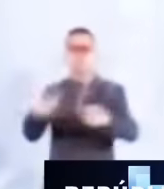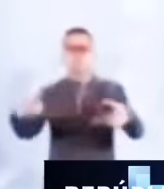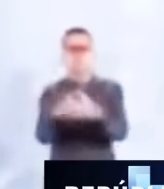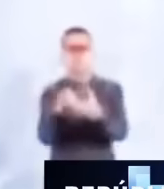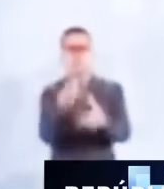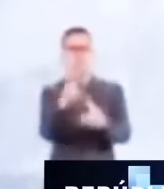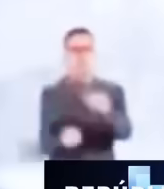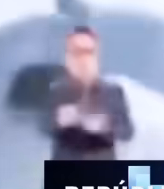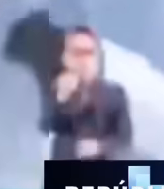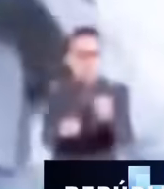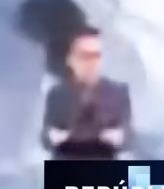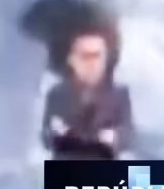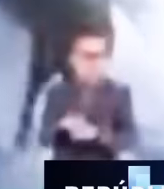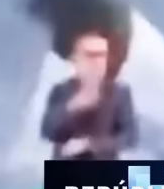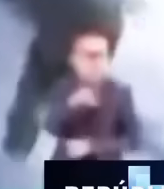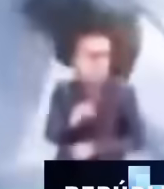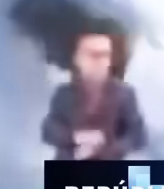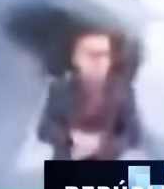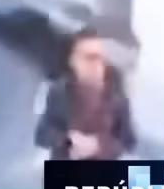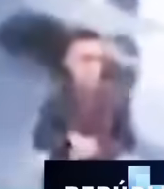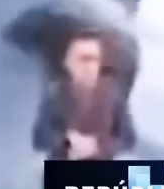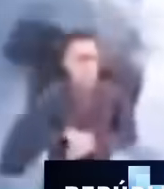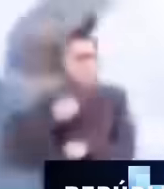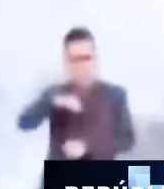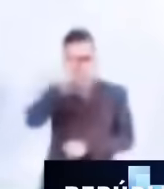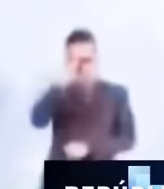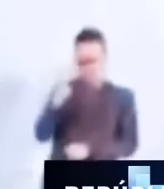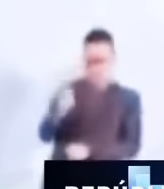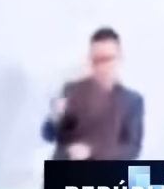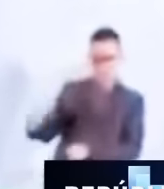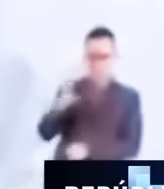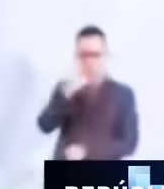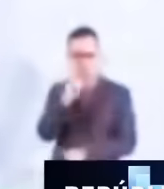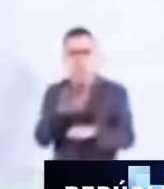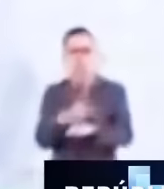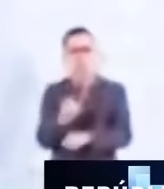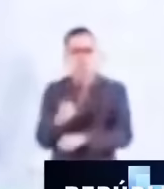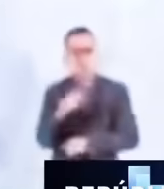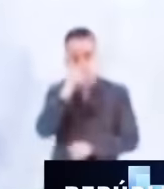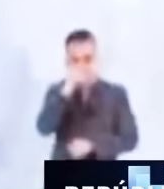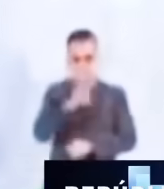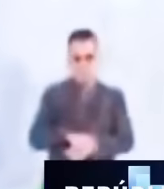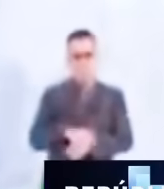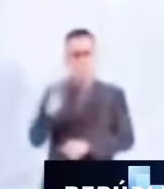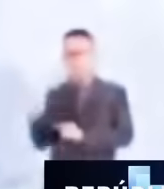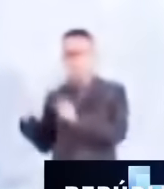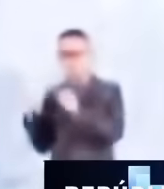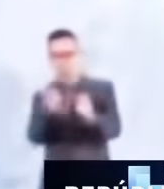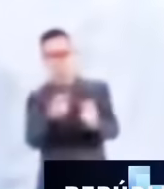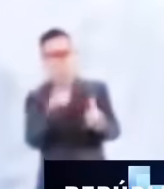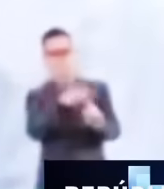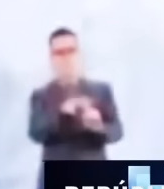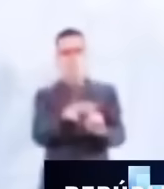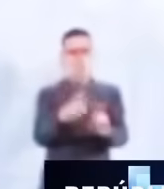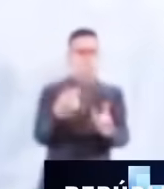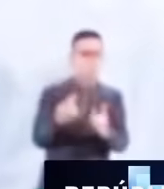Judicial? ¿Qué nos hace pensar que no lo pueden hacer o que quien llegue al cargo no va a contar con la experiencia o